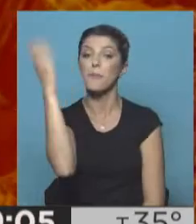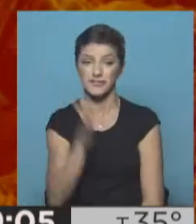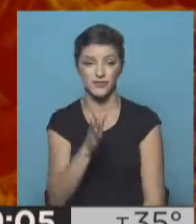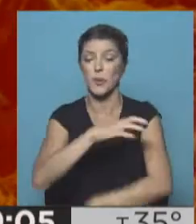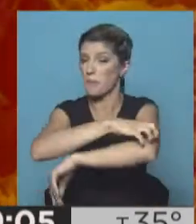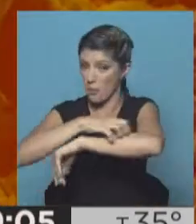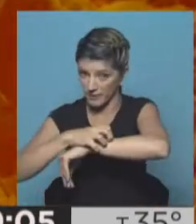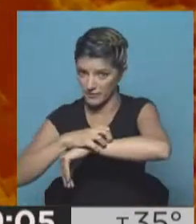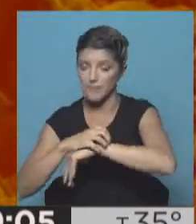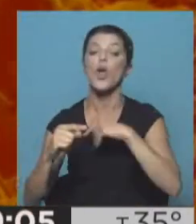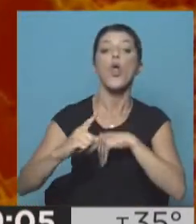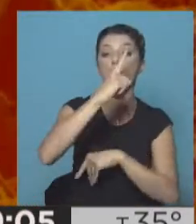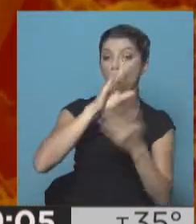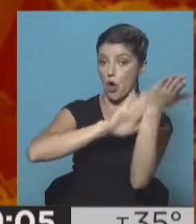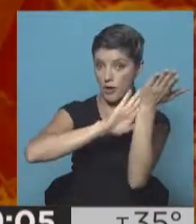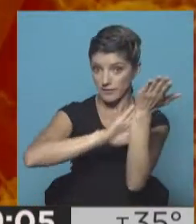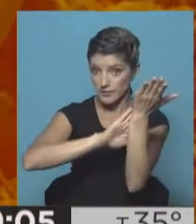pobreza, en el noroeste un